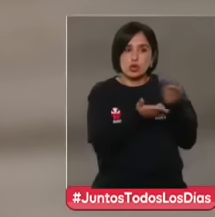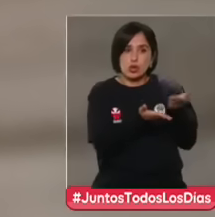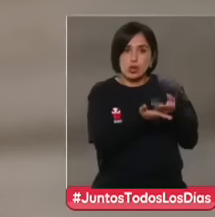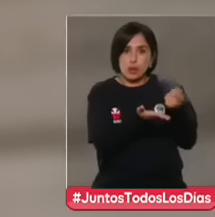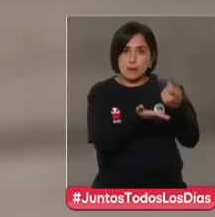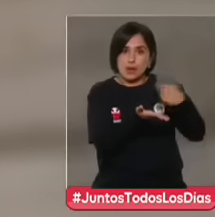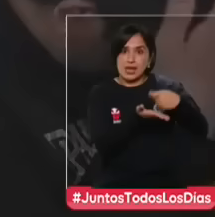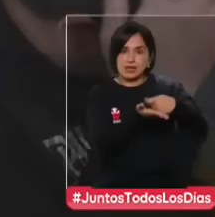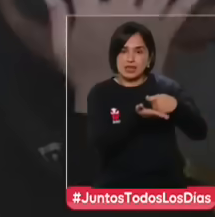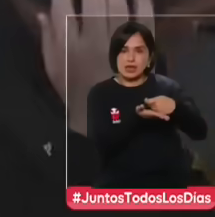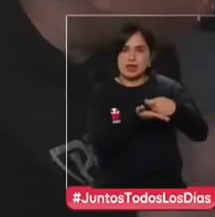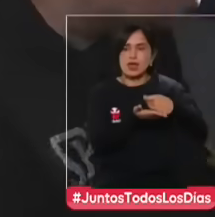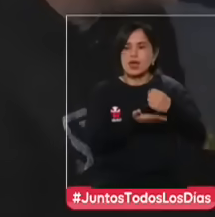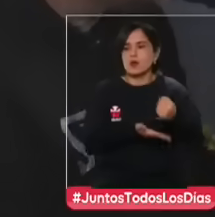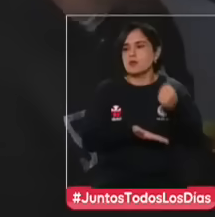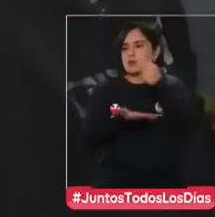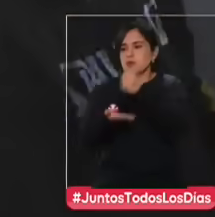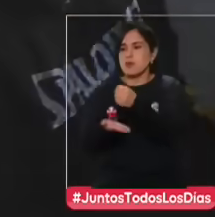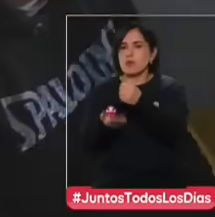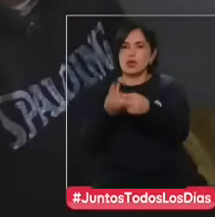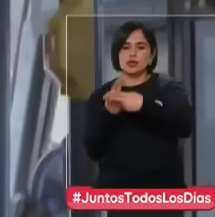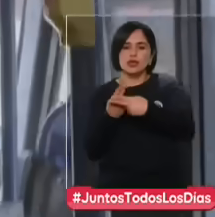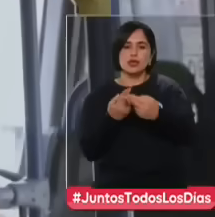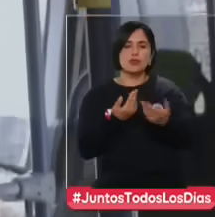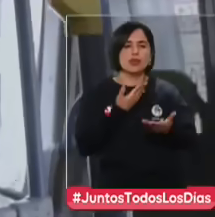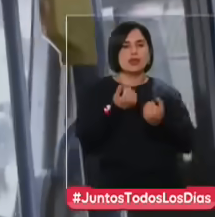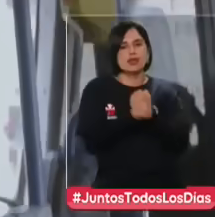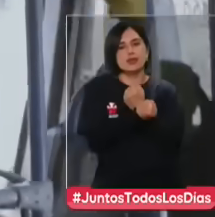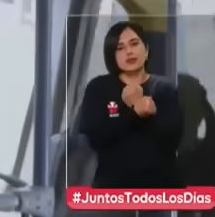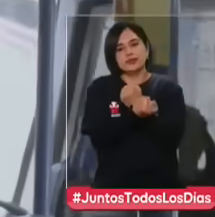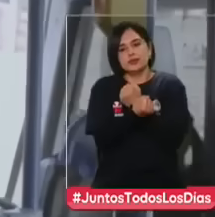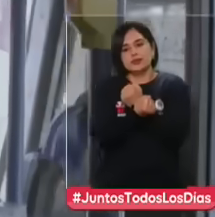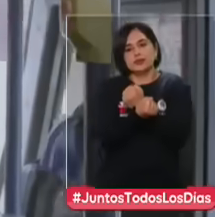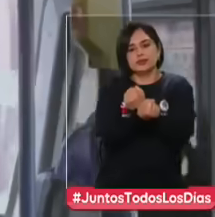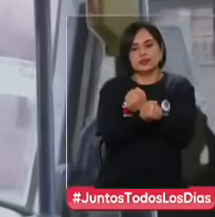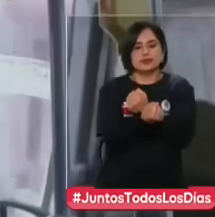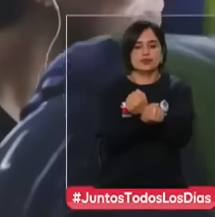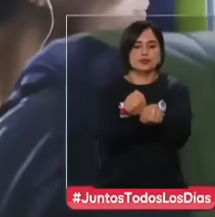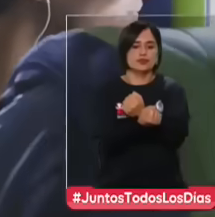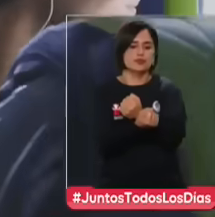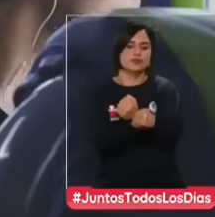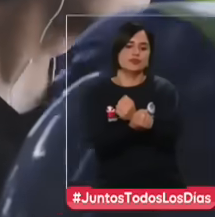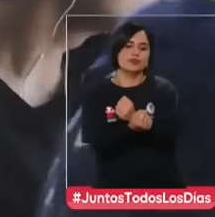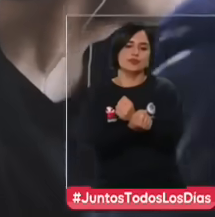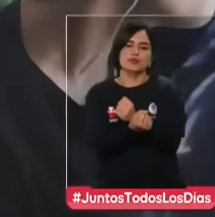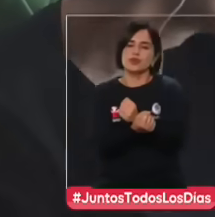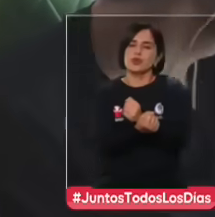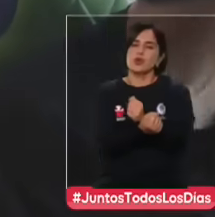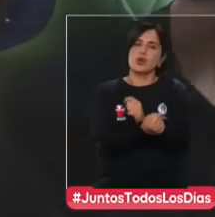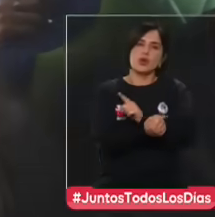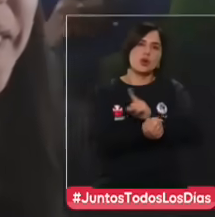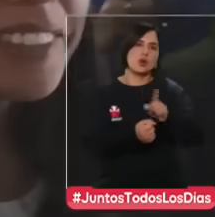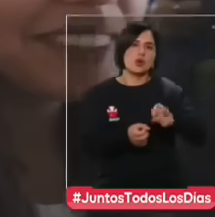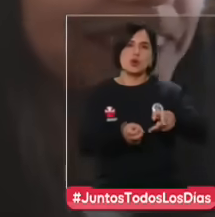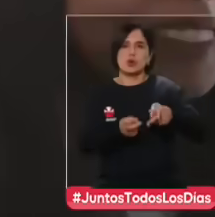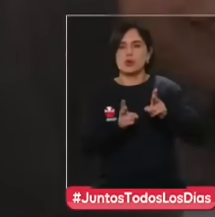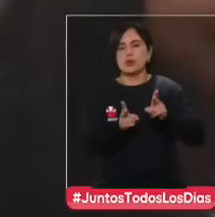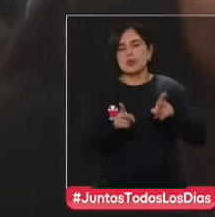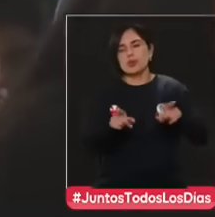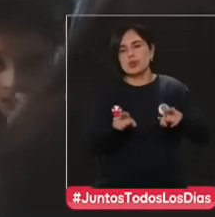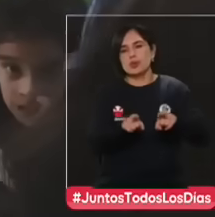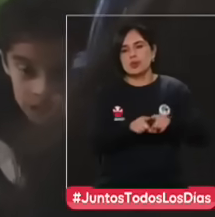para la Teletón. Te amaré, te amaré. Como no está permitido,